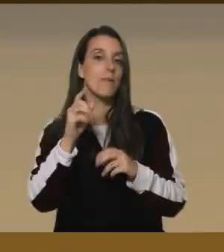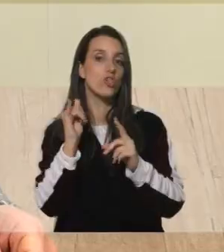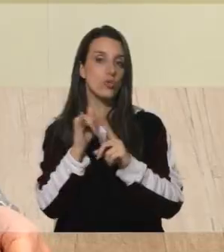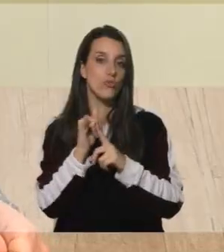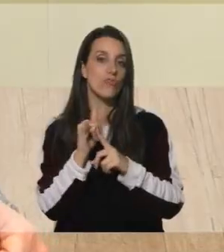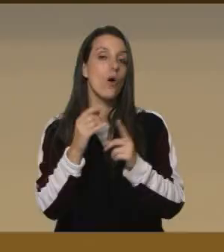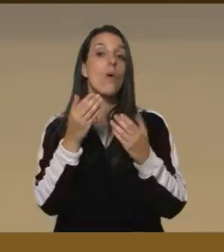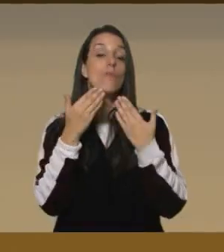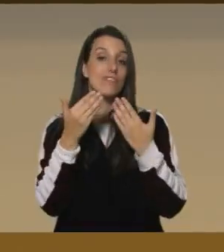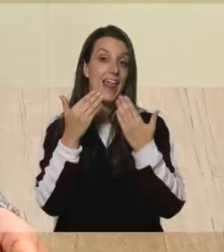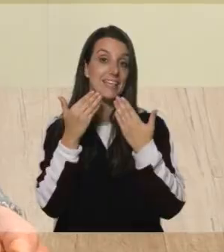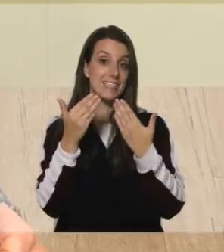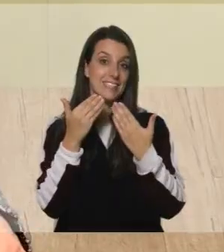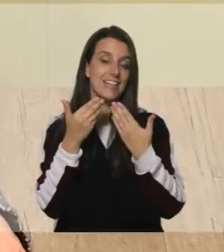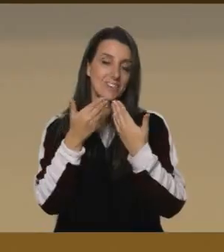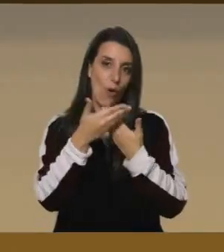YouTube Muchísimas gracias Carlos una